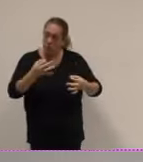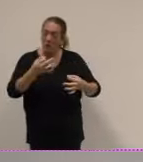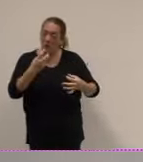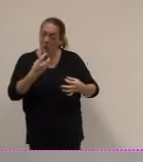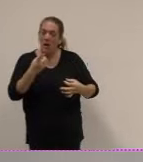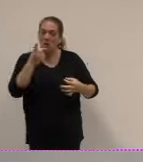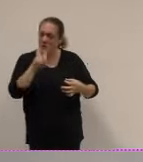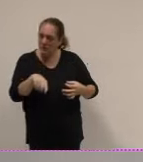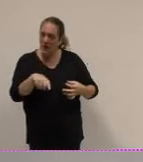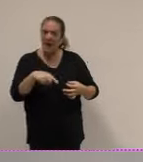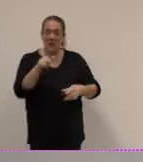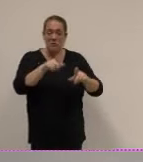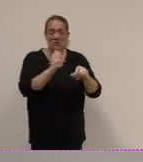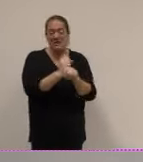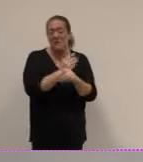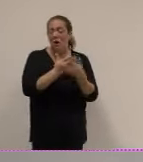El que trabaja se equivoca.